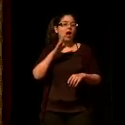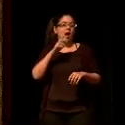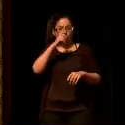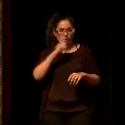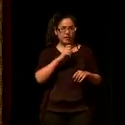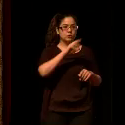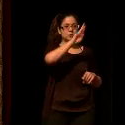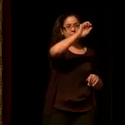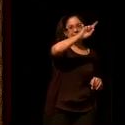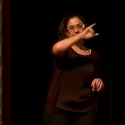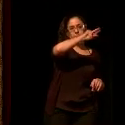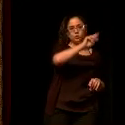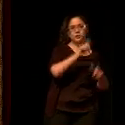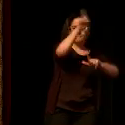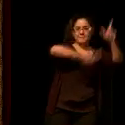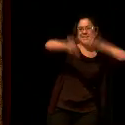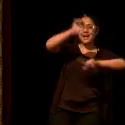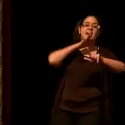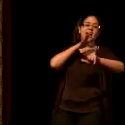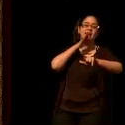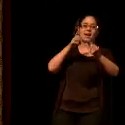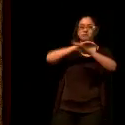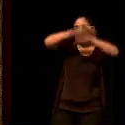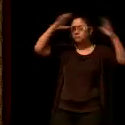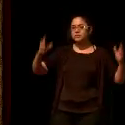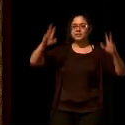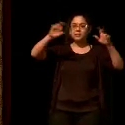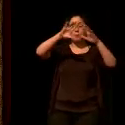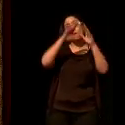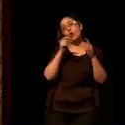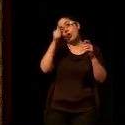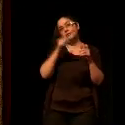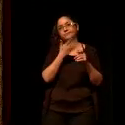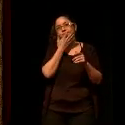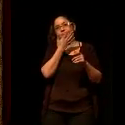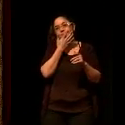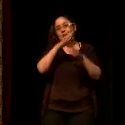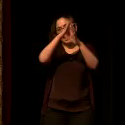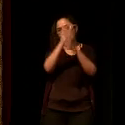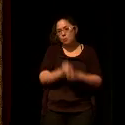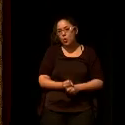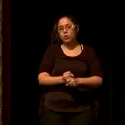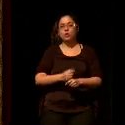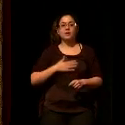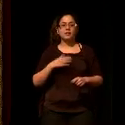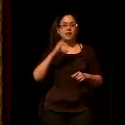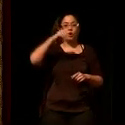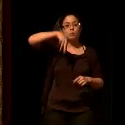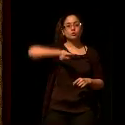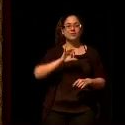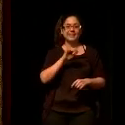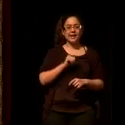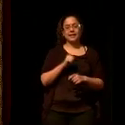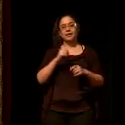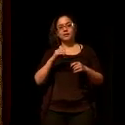viaje y luego tenemos el embudo teníamos como músico up tenemos como citar ya los dos proyectos que